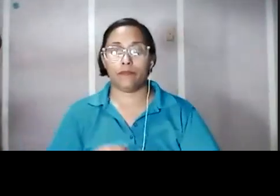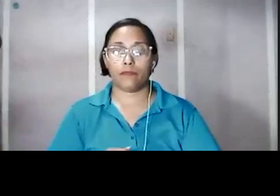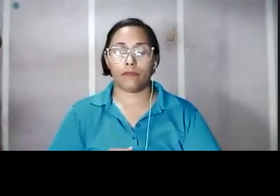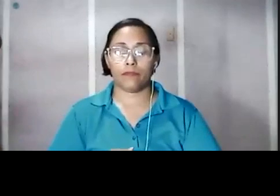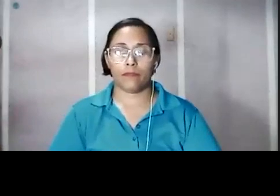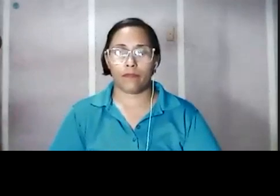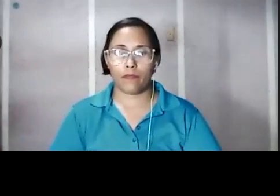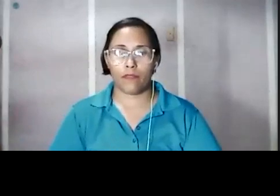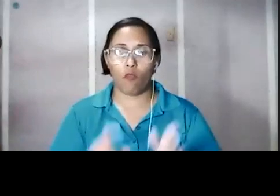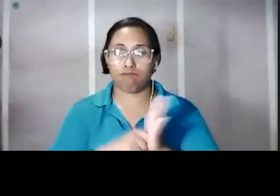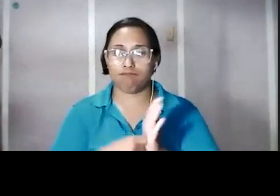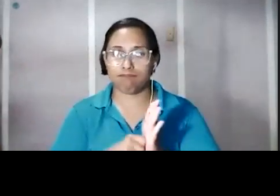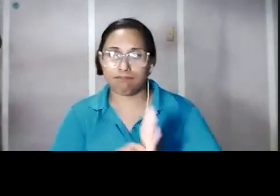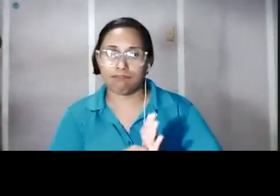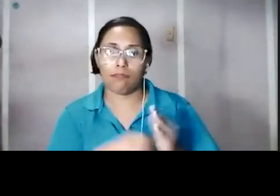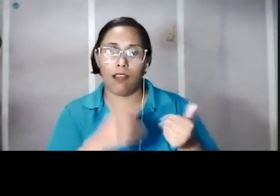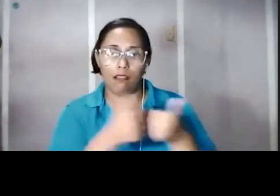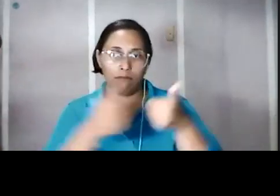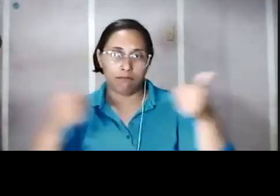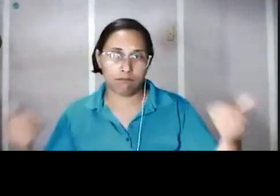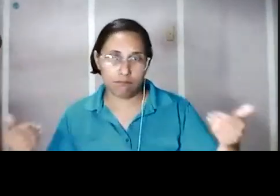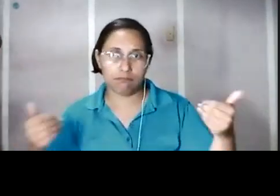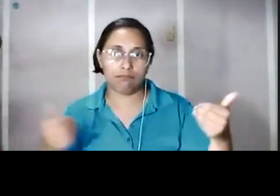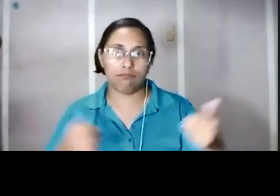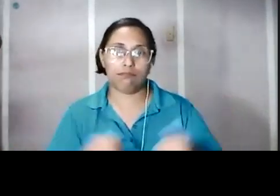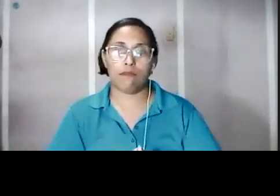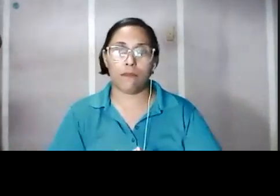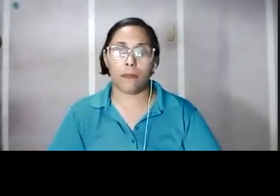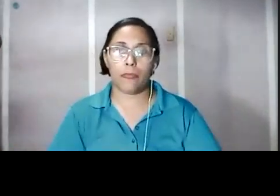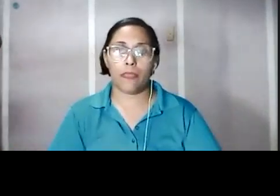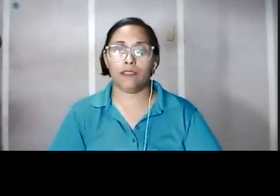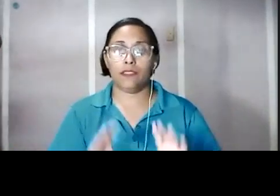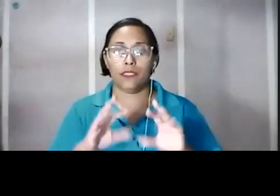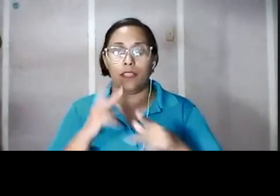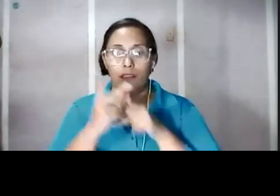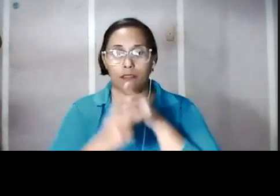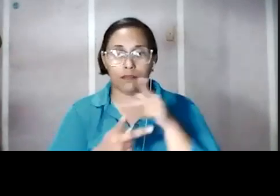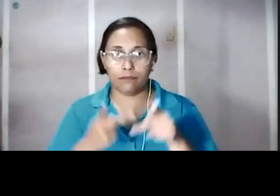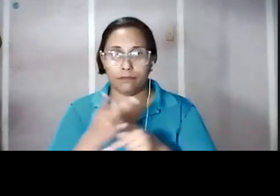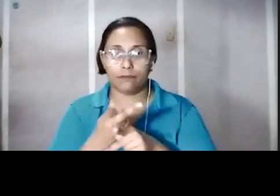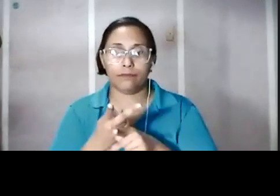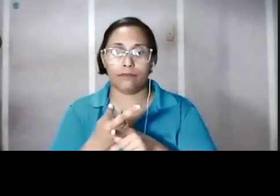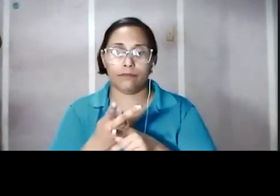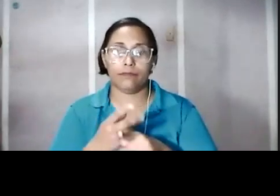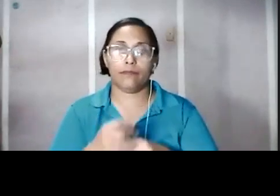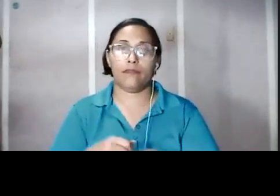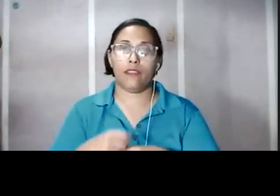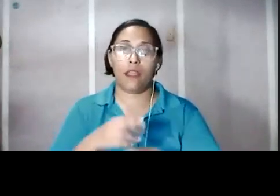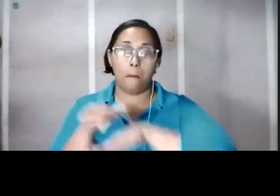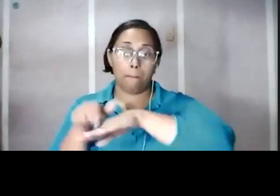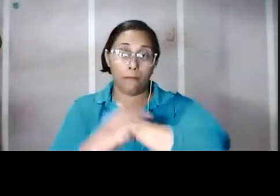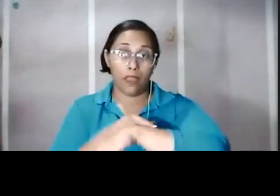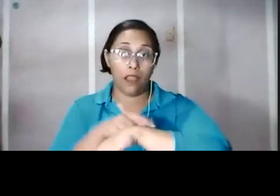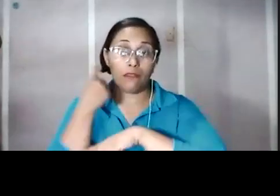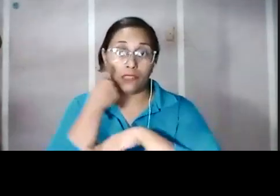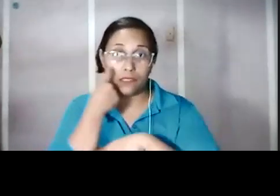insoslayables contrastes y antagonismos de clase, raza y género, ¿no?